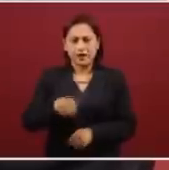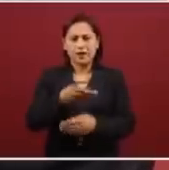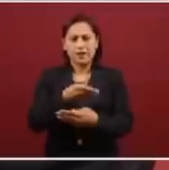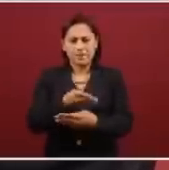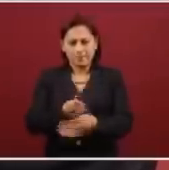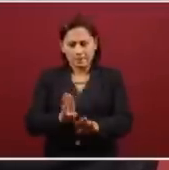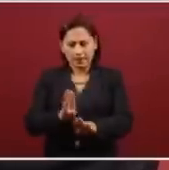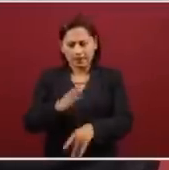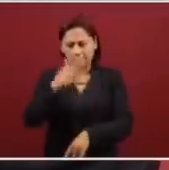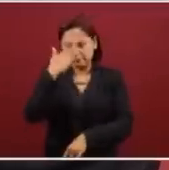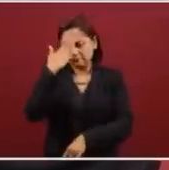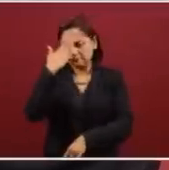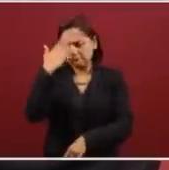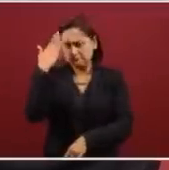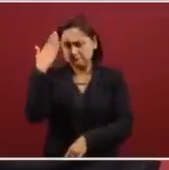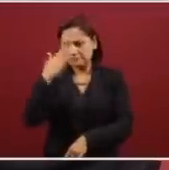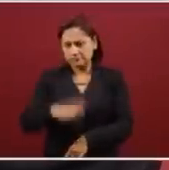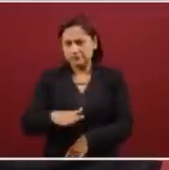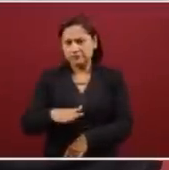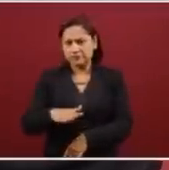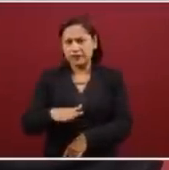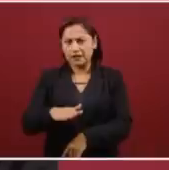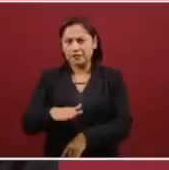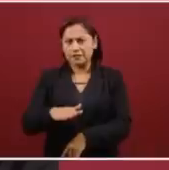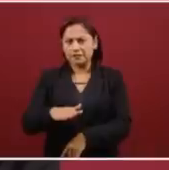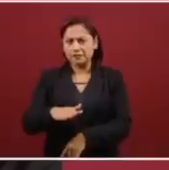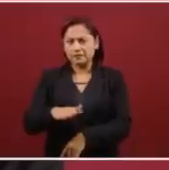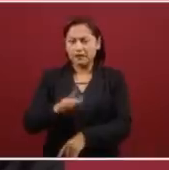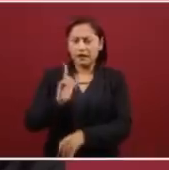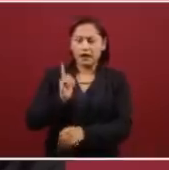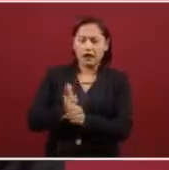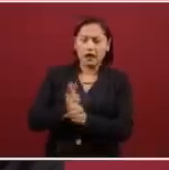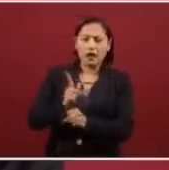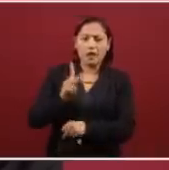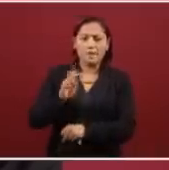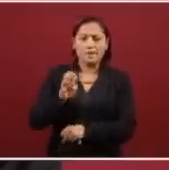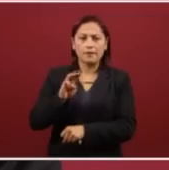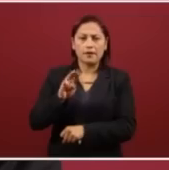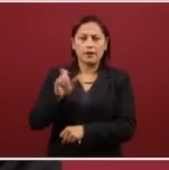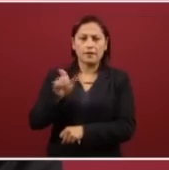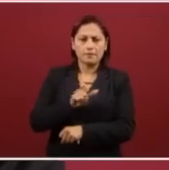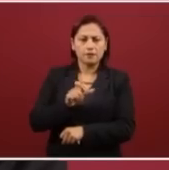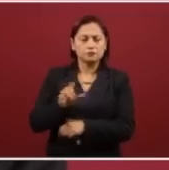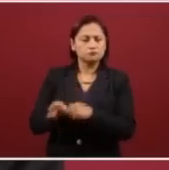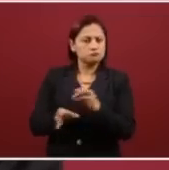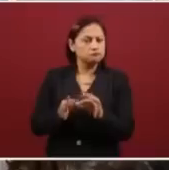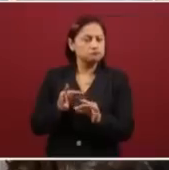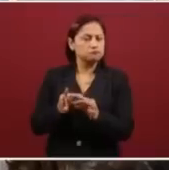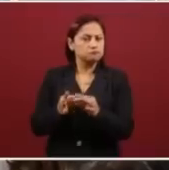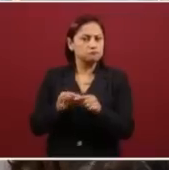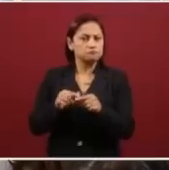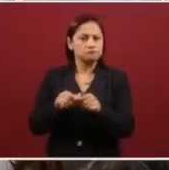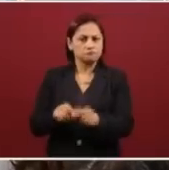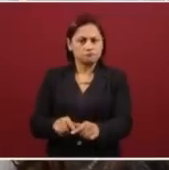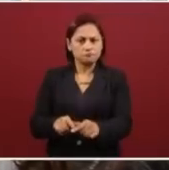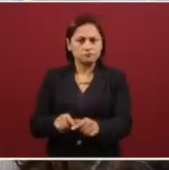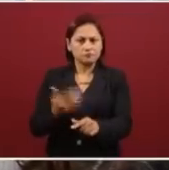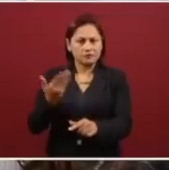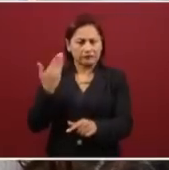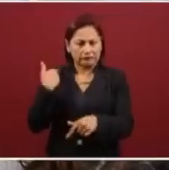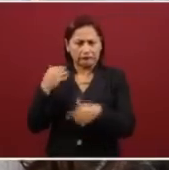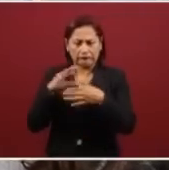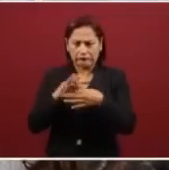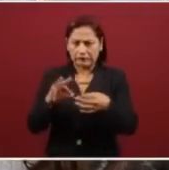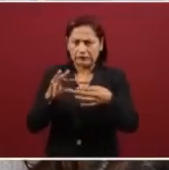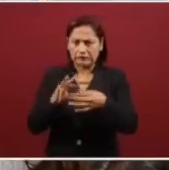que está muy bien Pemex. Por otro lado, afirmó que el tema migratorio está siendo atendido de manera